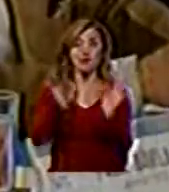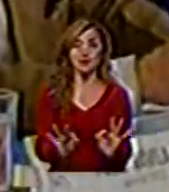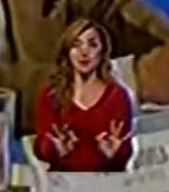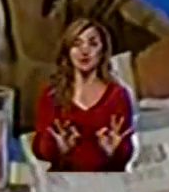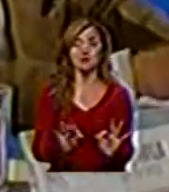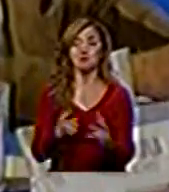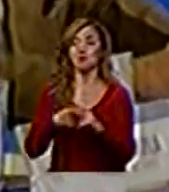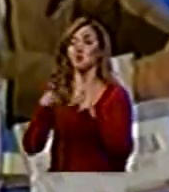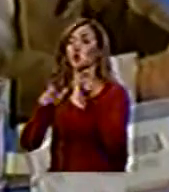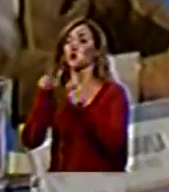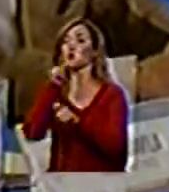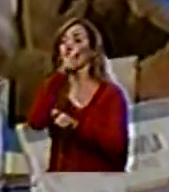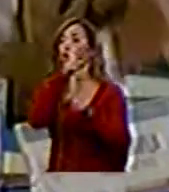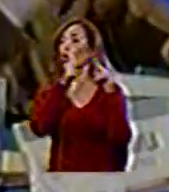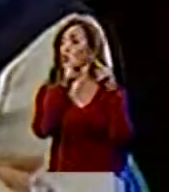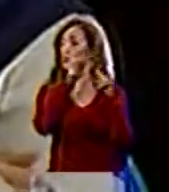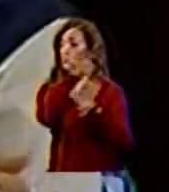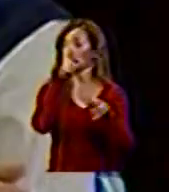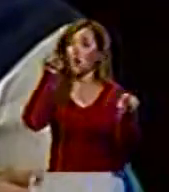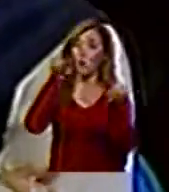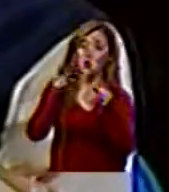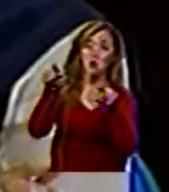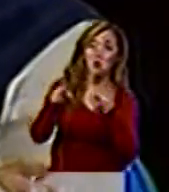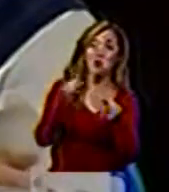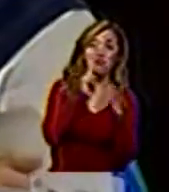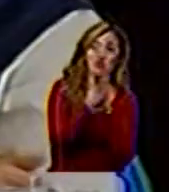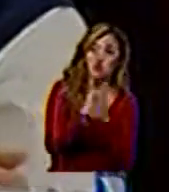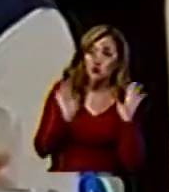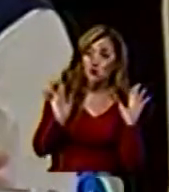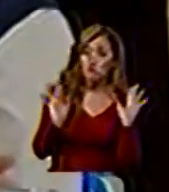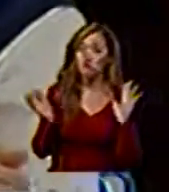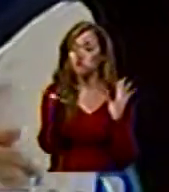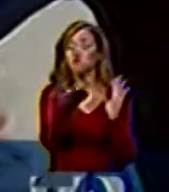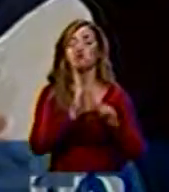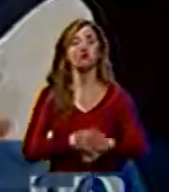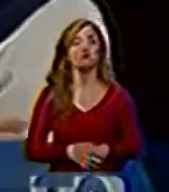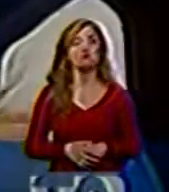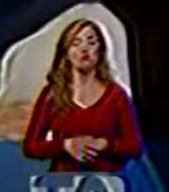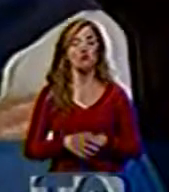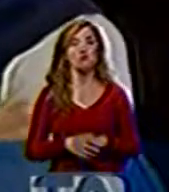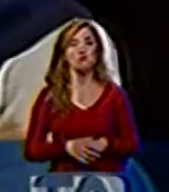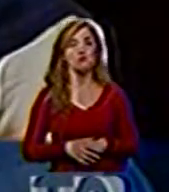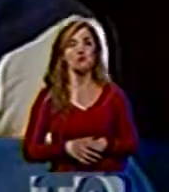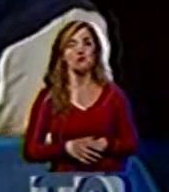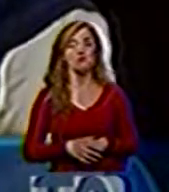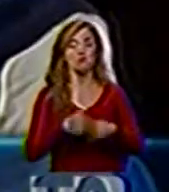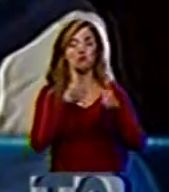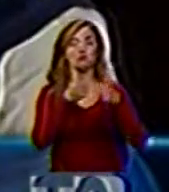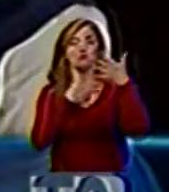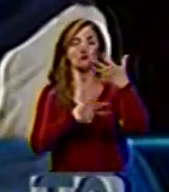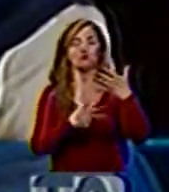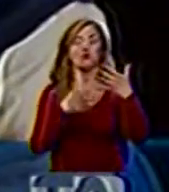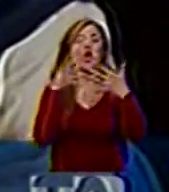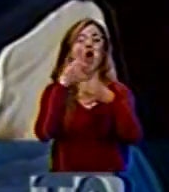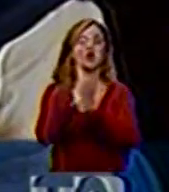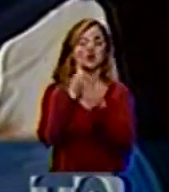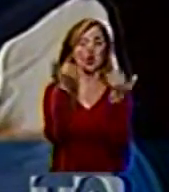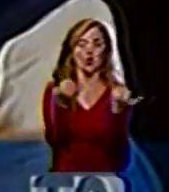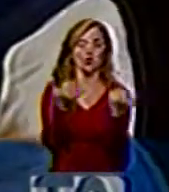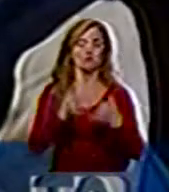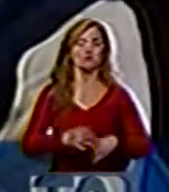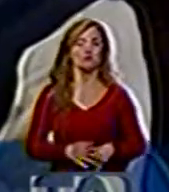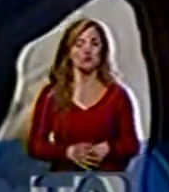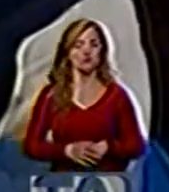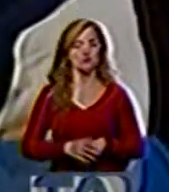oficialmente, inicia la fase de impugnación. Si alguna denuncia tienen que presentar contra estos candidatos, que lo hagan ahora, pero